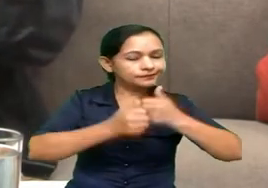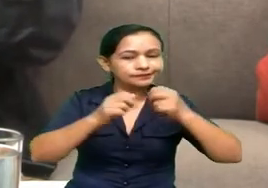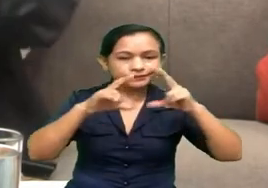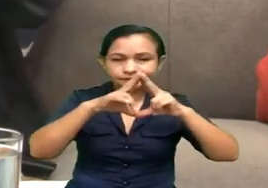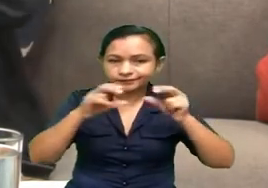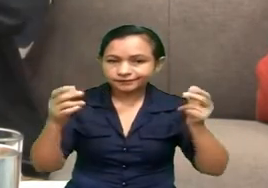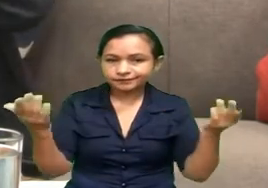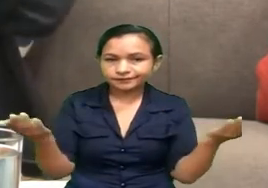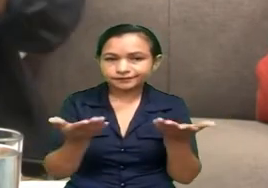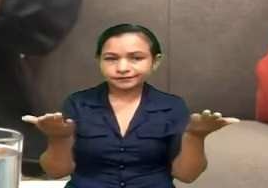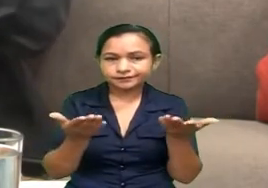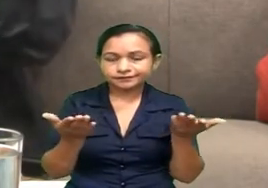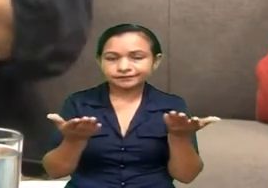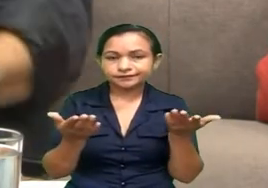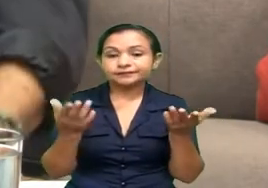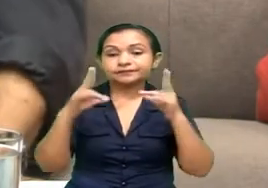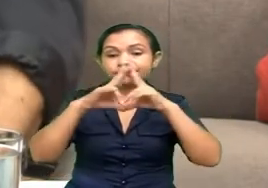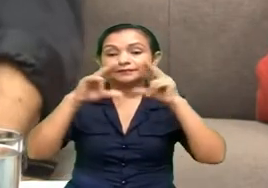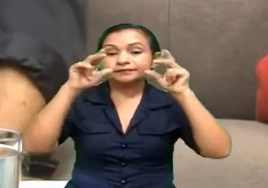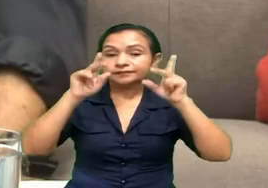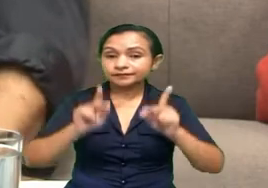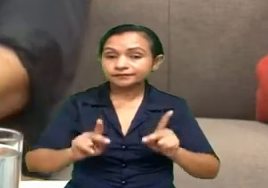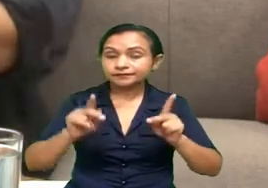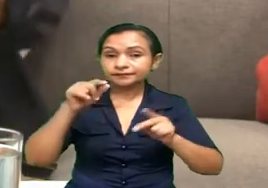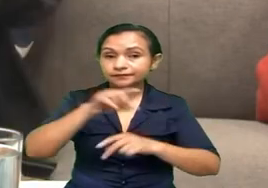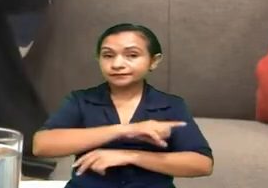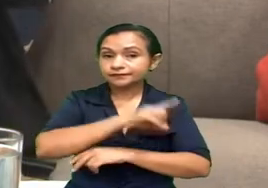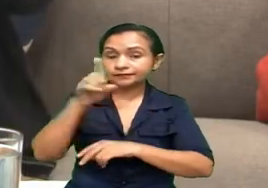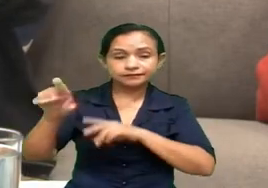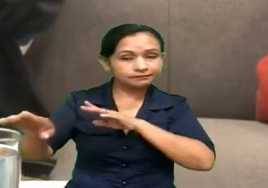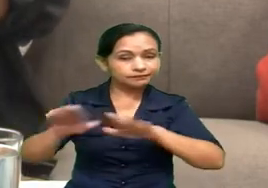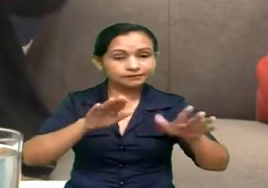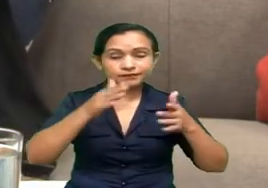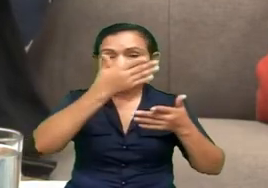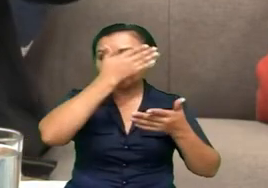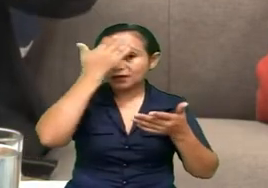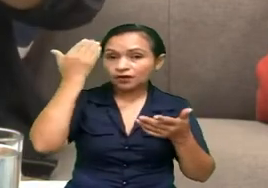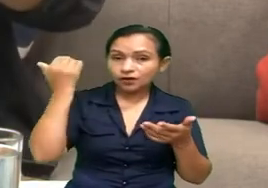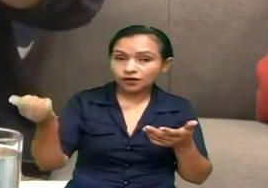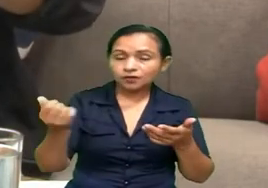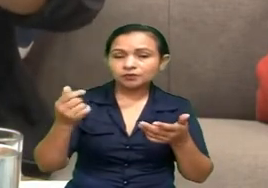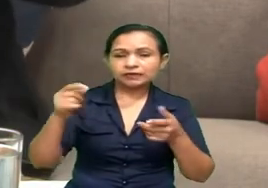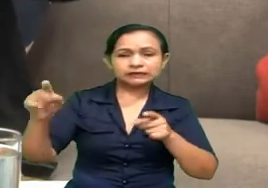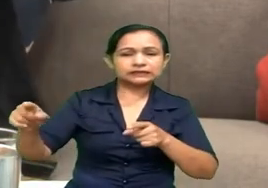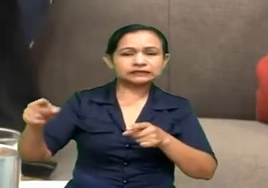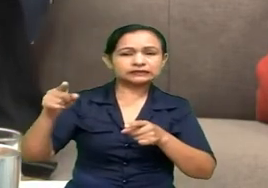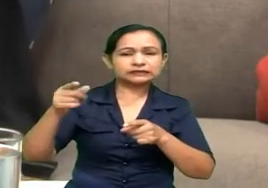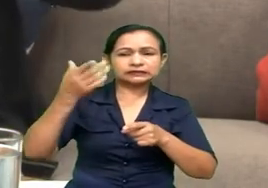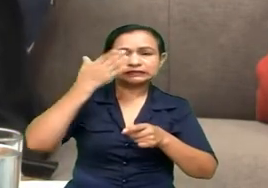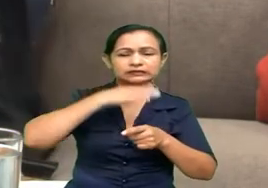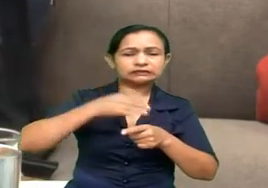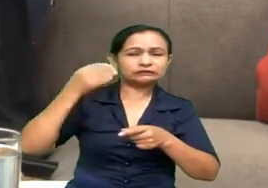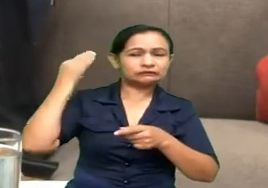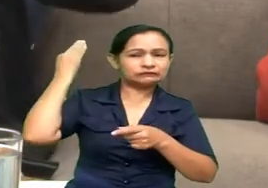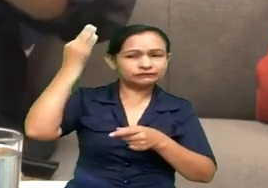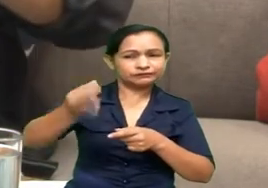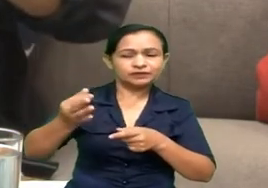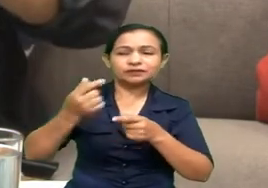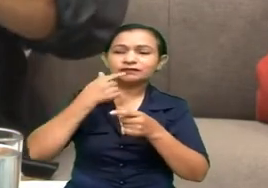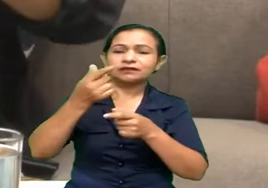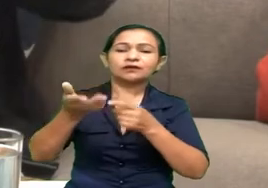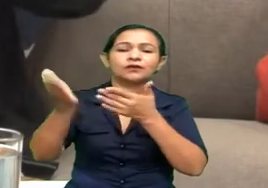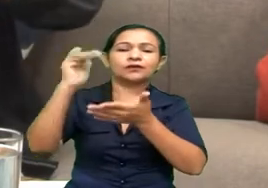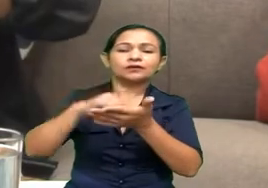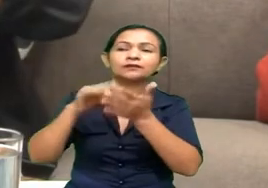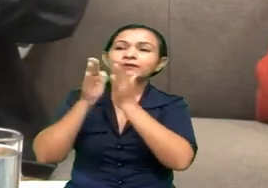nicaragüenses. Por eso es que los nicaragüenses hoy no nos podemos olvidar de estos traidores que están pidiendo al imperio